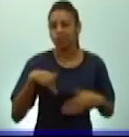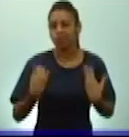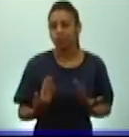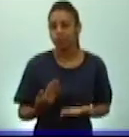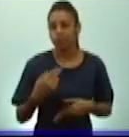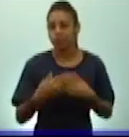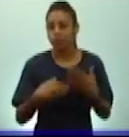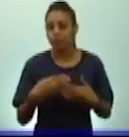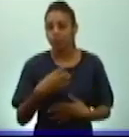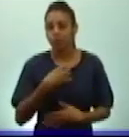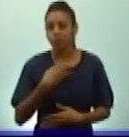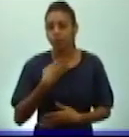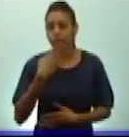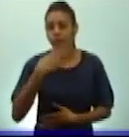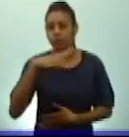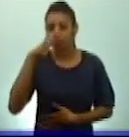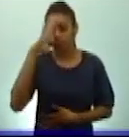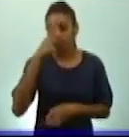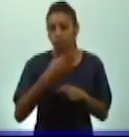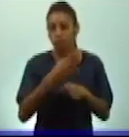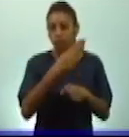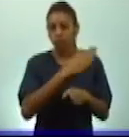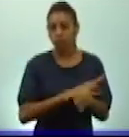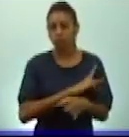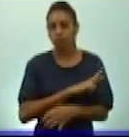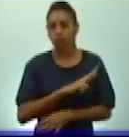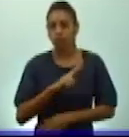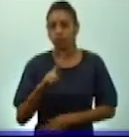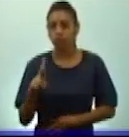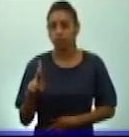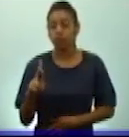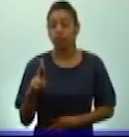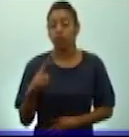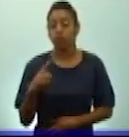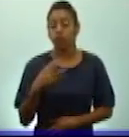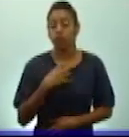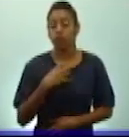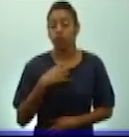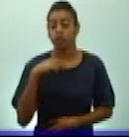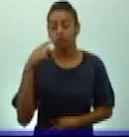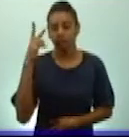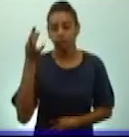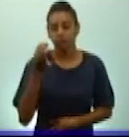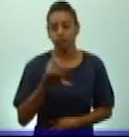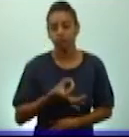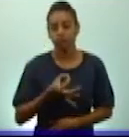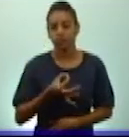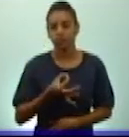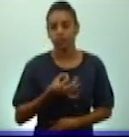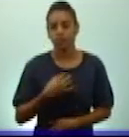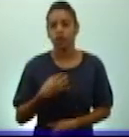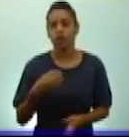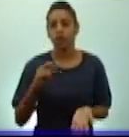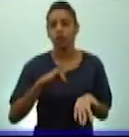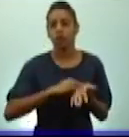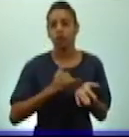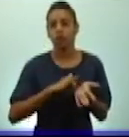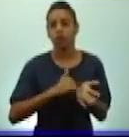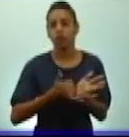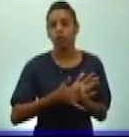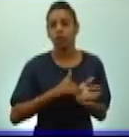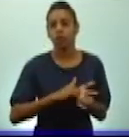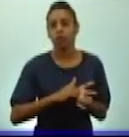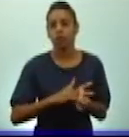al pueblo durante la República neocolonial? Efectivamente, el programa del Moncada, conocido